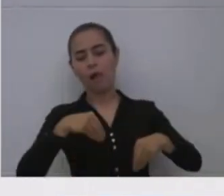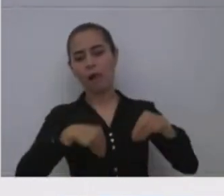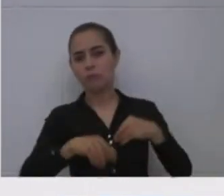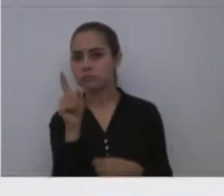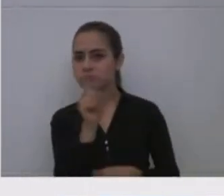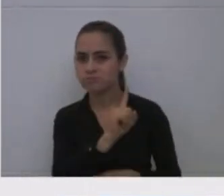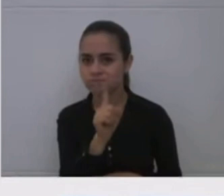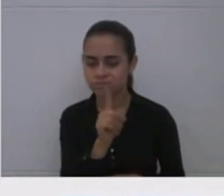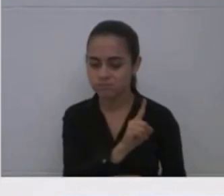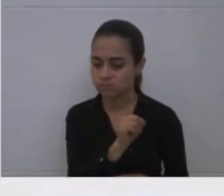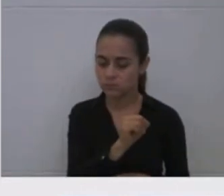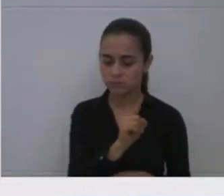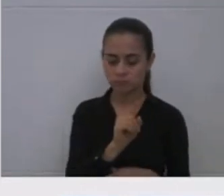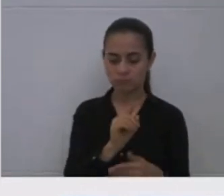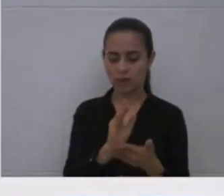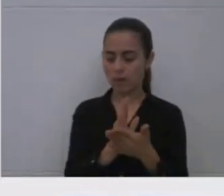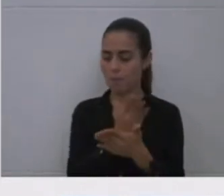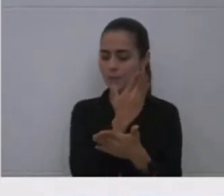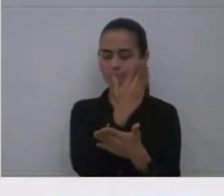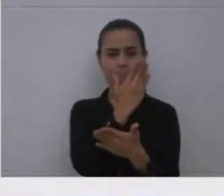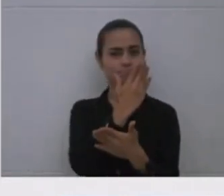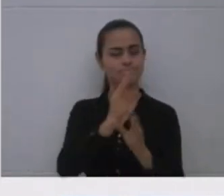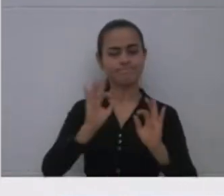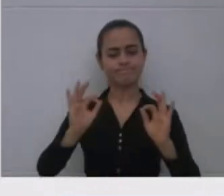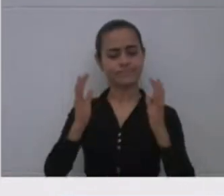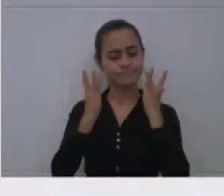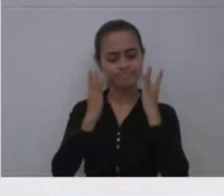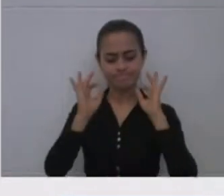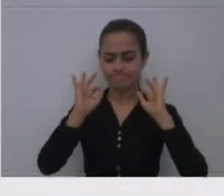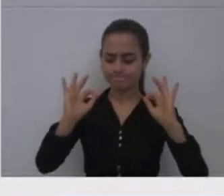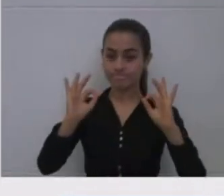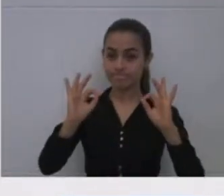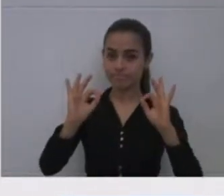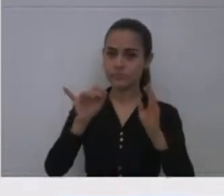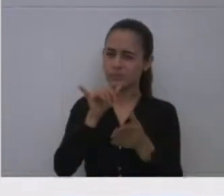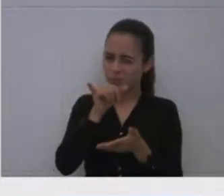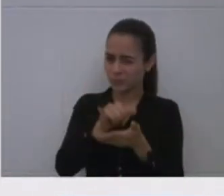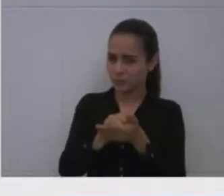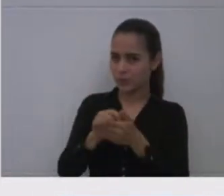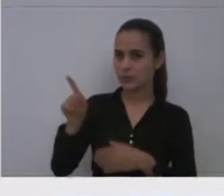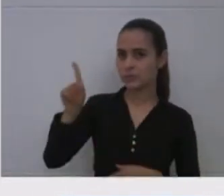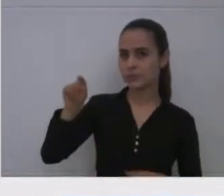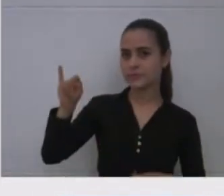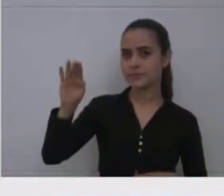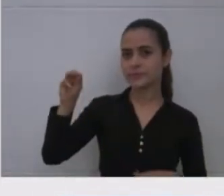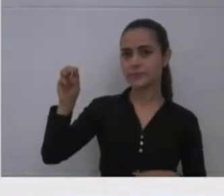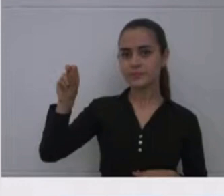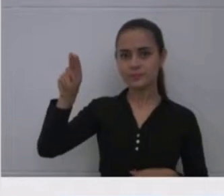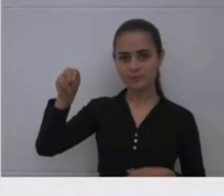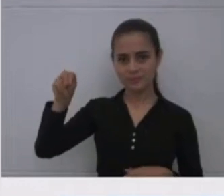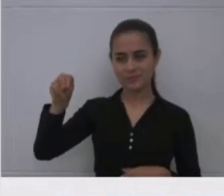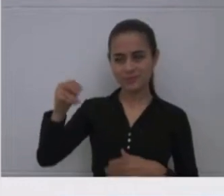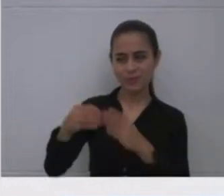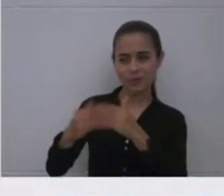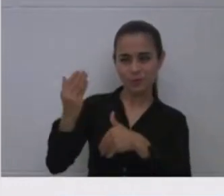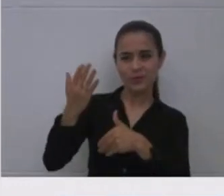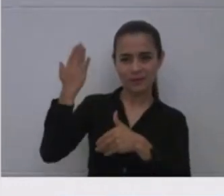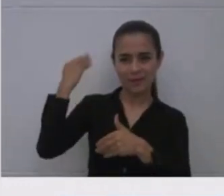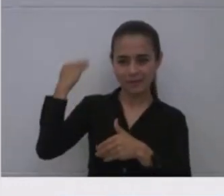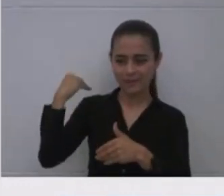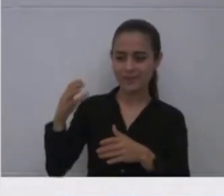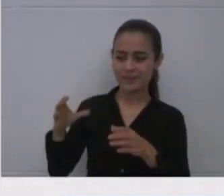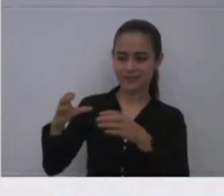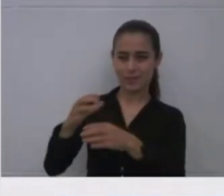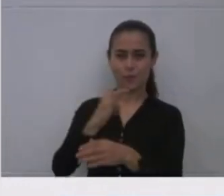Intachable necesitamos. Y yo estoy convencido de que Simón, que ayudó a construir el Centro de Integridad Académica